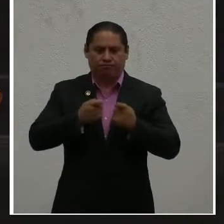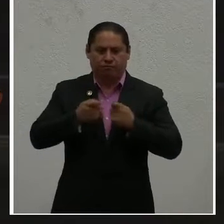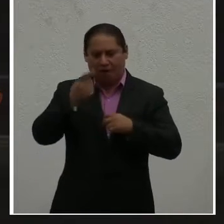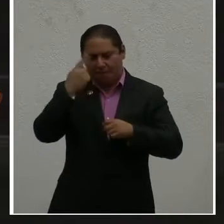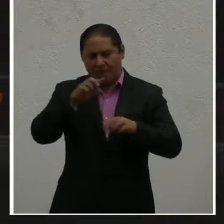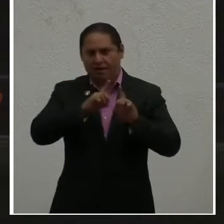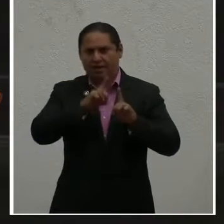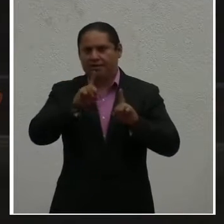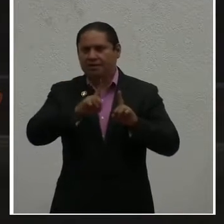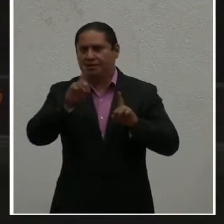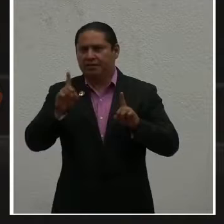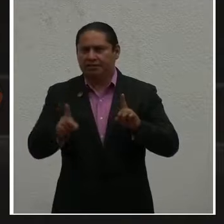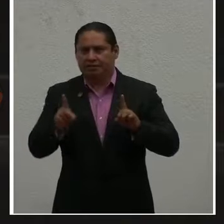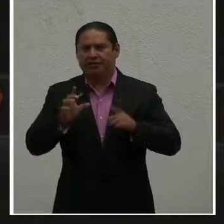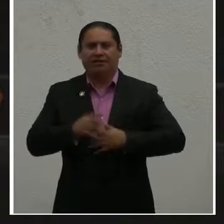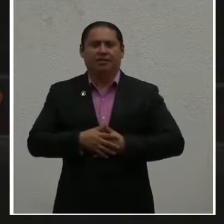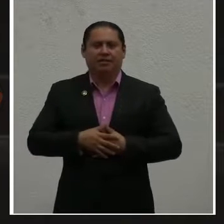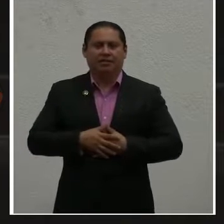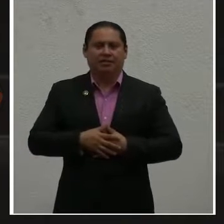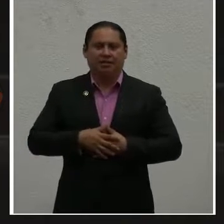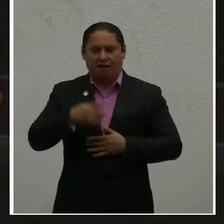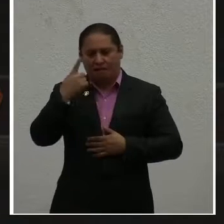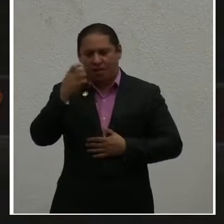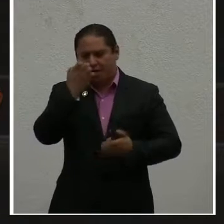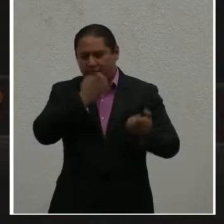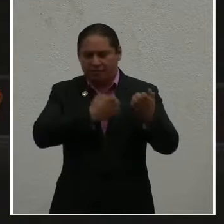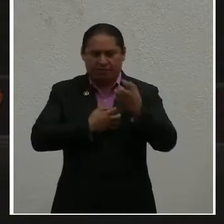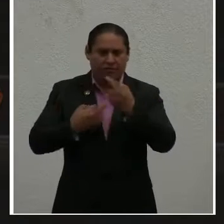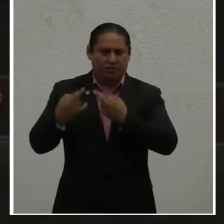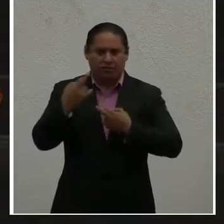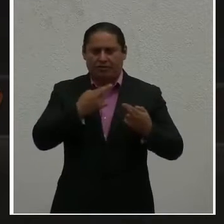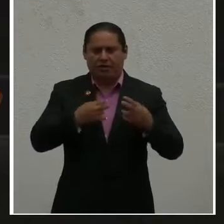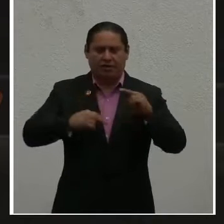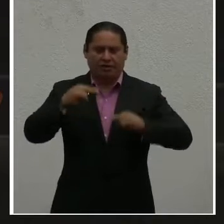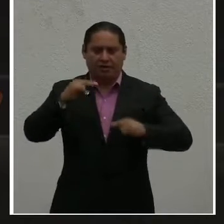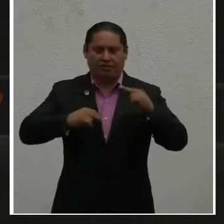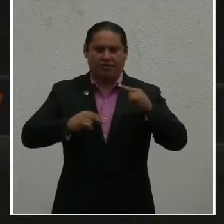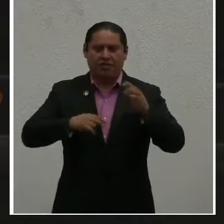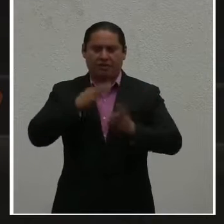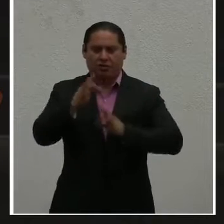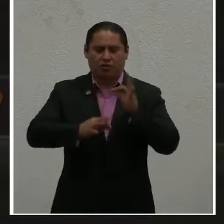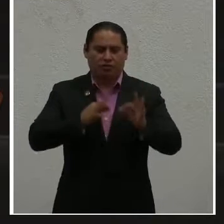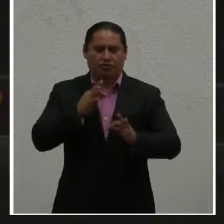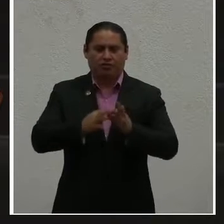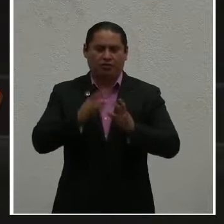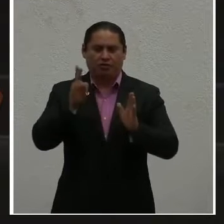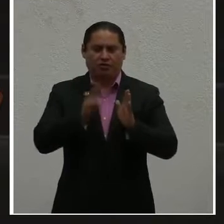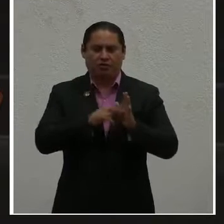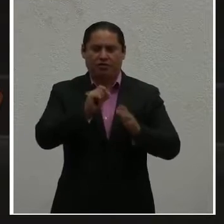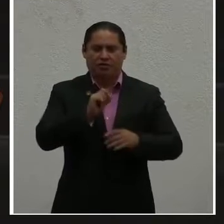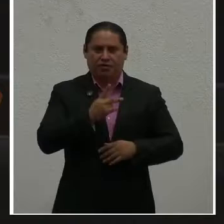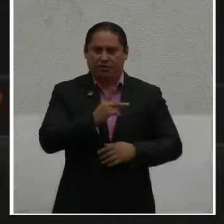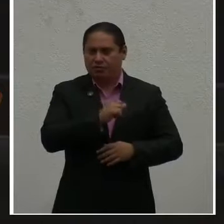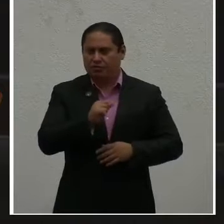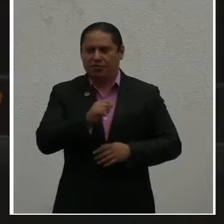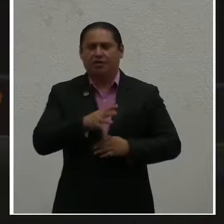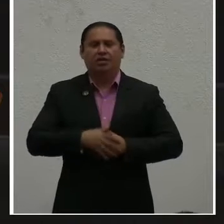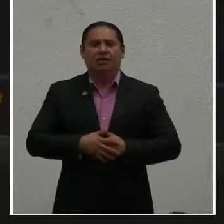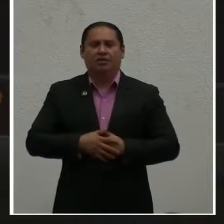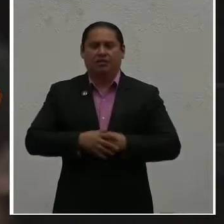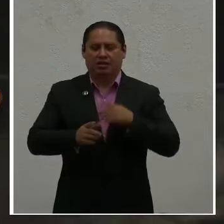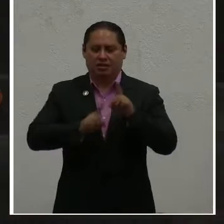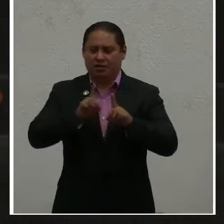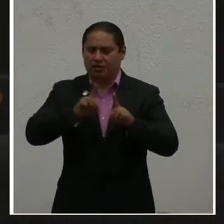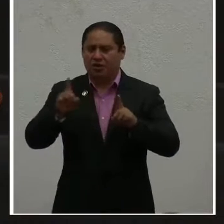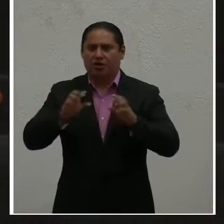Desarrollo relativo a la evaluación de nivel de cumplimiento 2021 del Plan Estatal de Desarrollo Chiapas